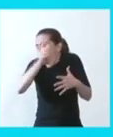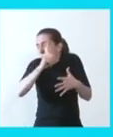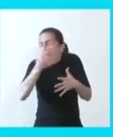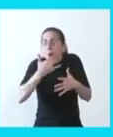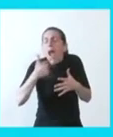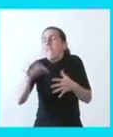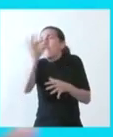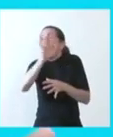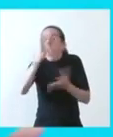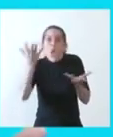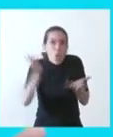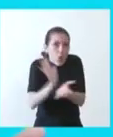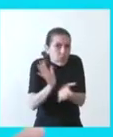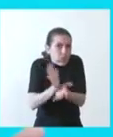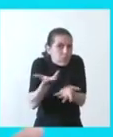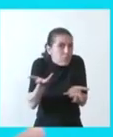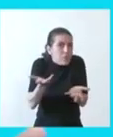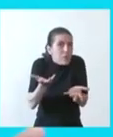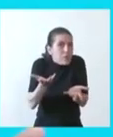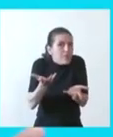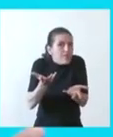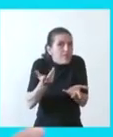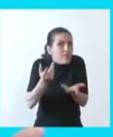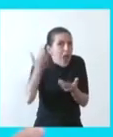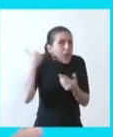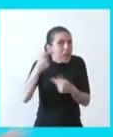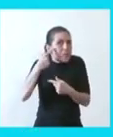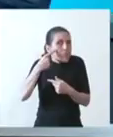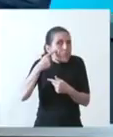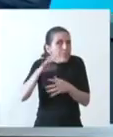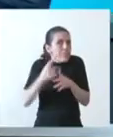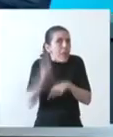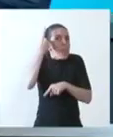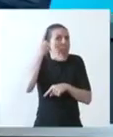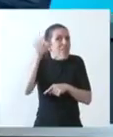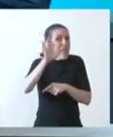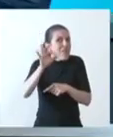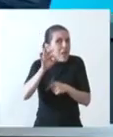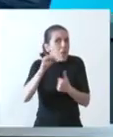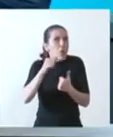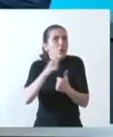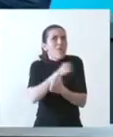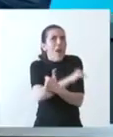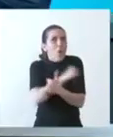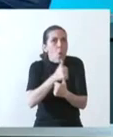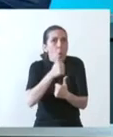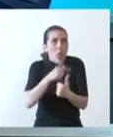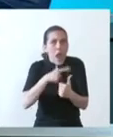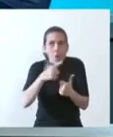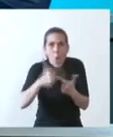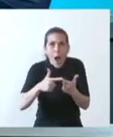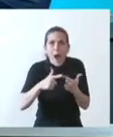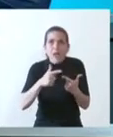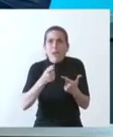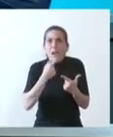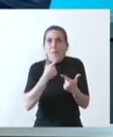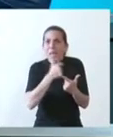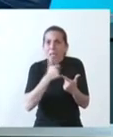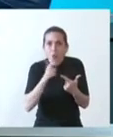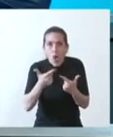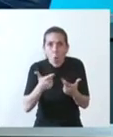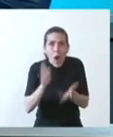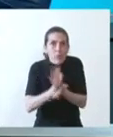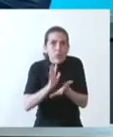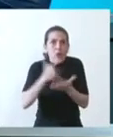virus que no conocíamos, que no tiene antídoto, no tiene vacuna, no tiene nada. Es una pelea muy